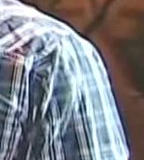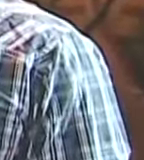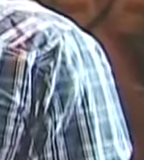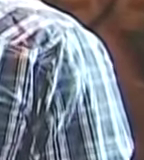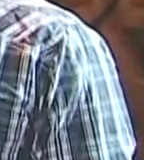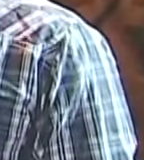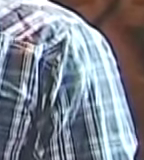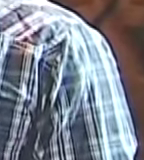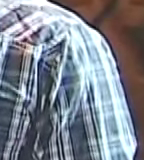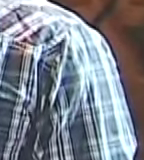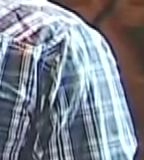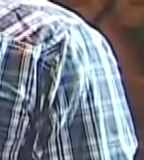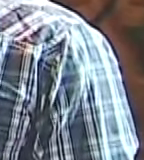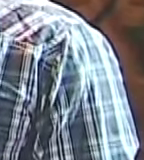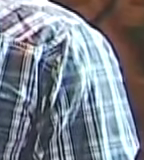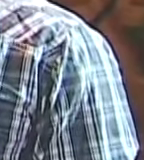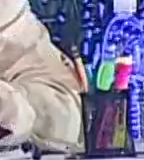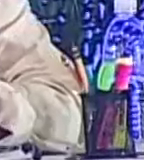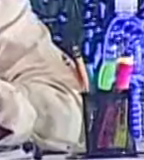exitosas,